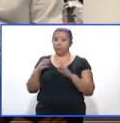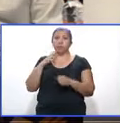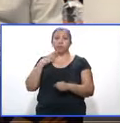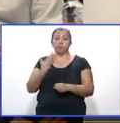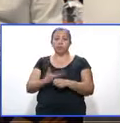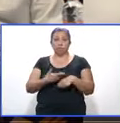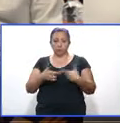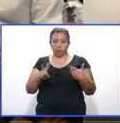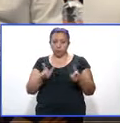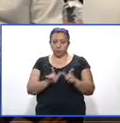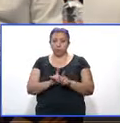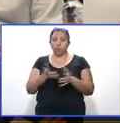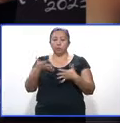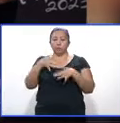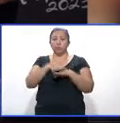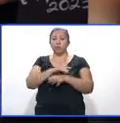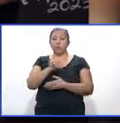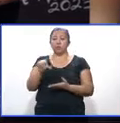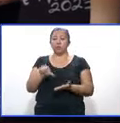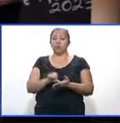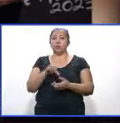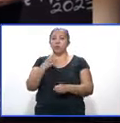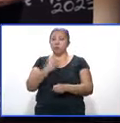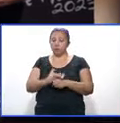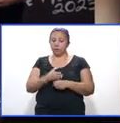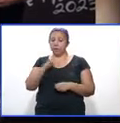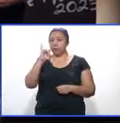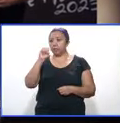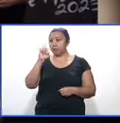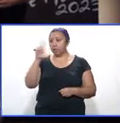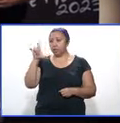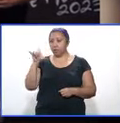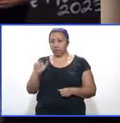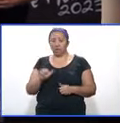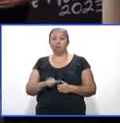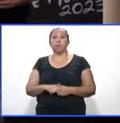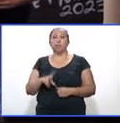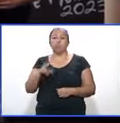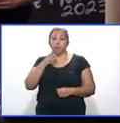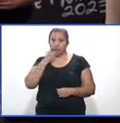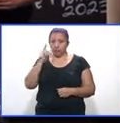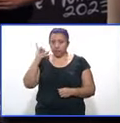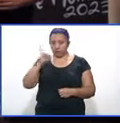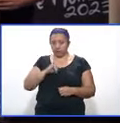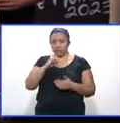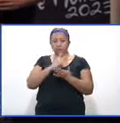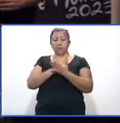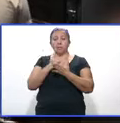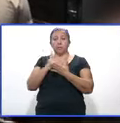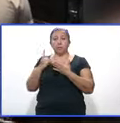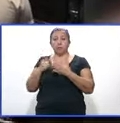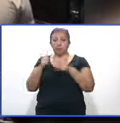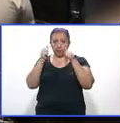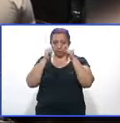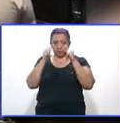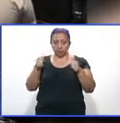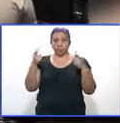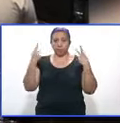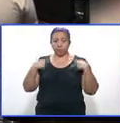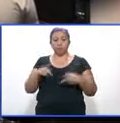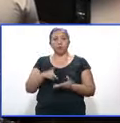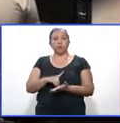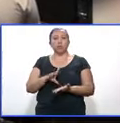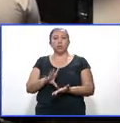Grupo Inclusivo del Centro Estatal de Bellas Artes, Gisela Romero Pacheco, y también del jefe del Departamento de Atención a Personas